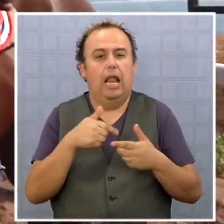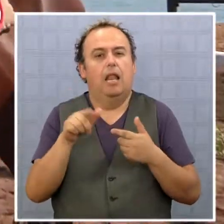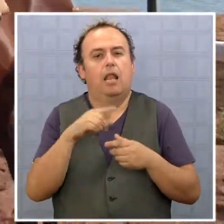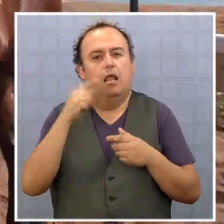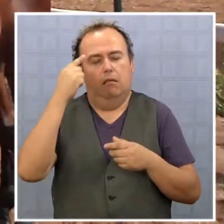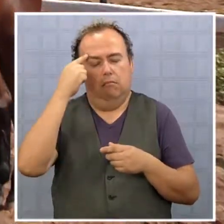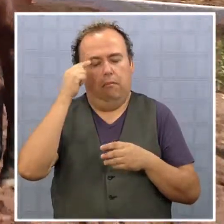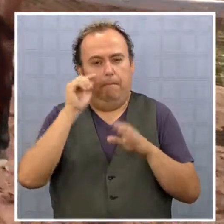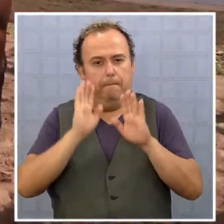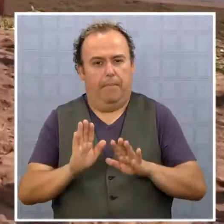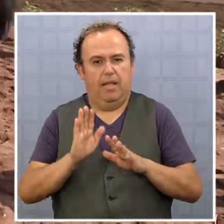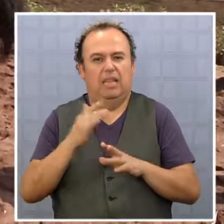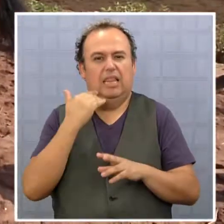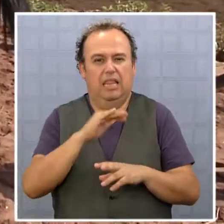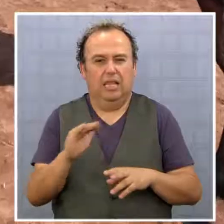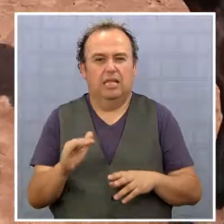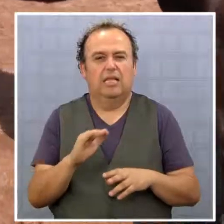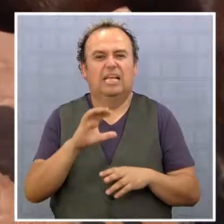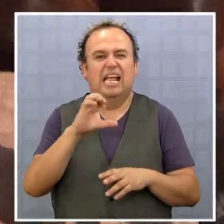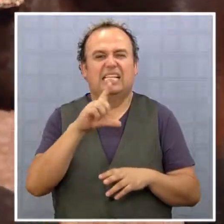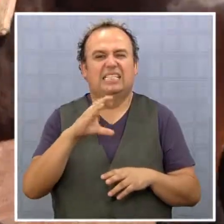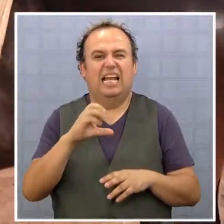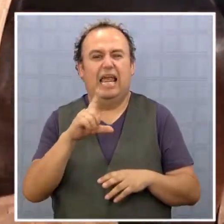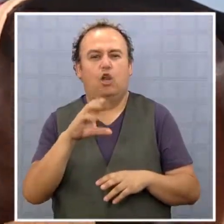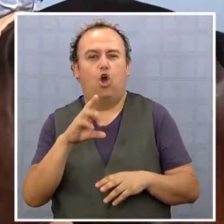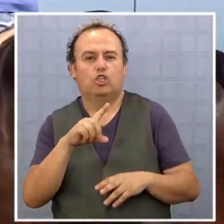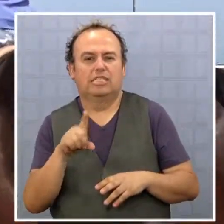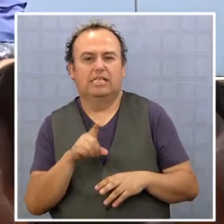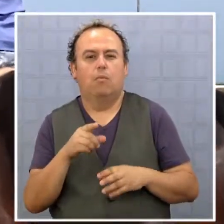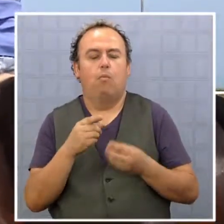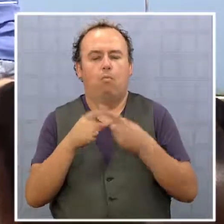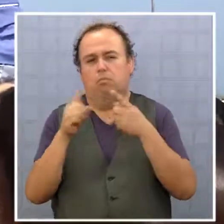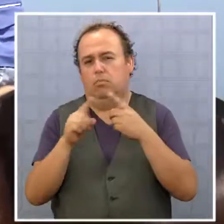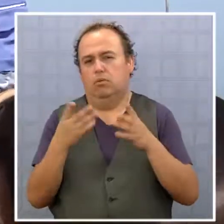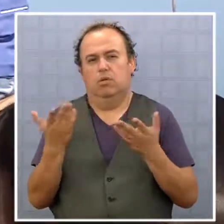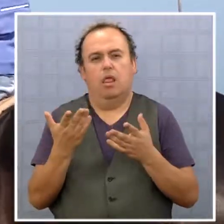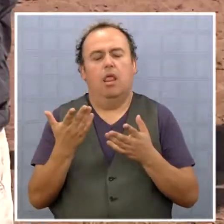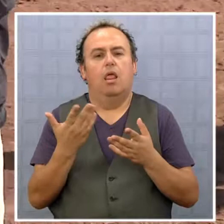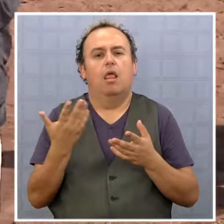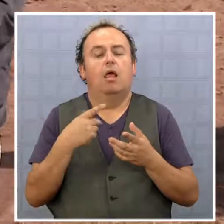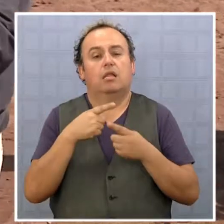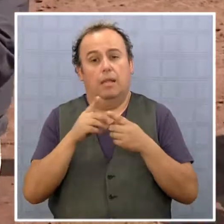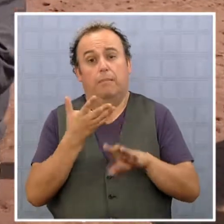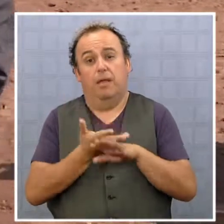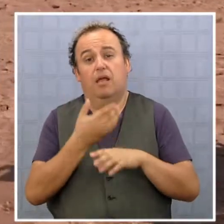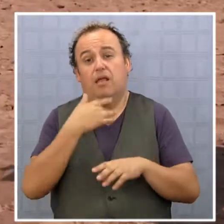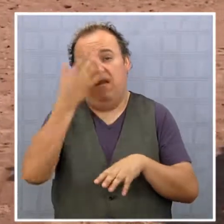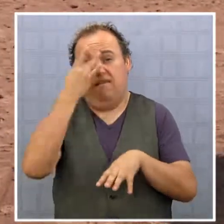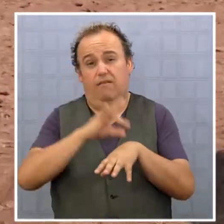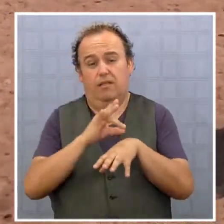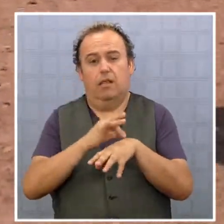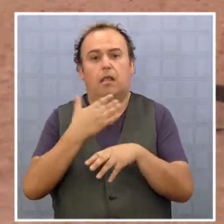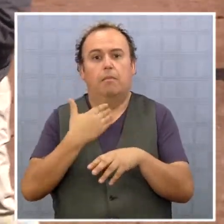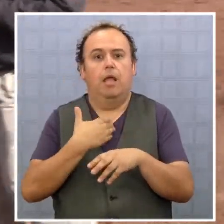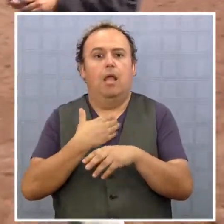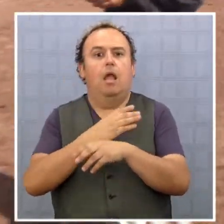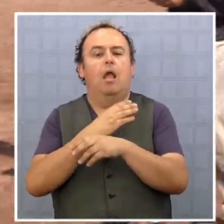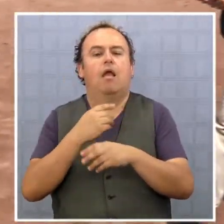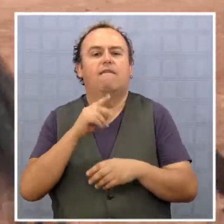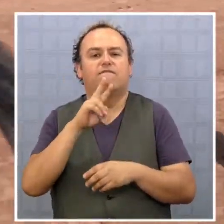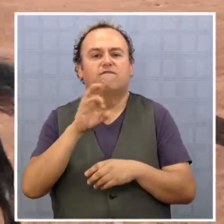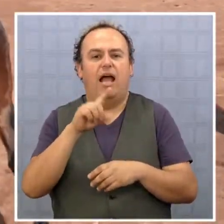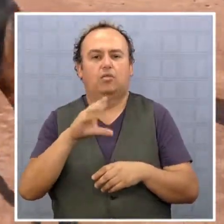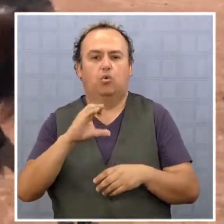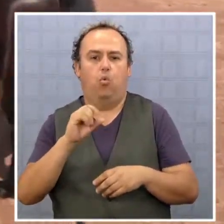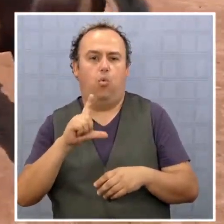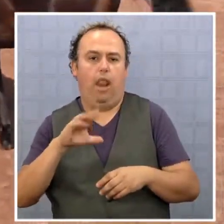como parálisis cerebral infantil, esclerosis múltiple, entre otros traumatismos, además de enfermedades vasculares. La